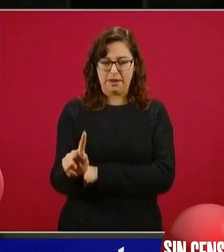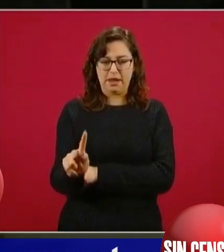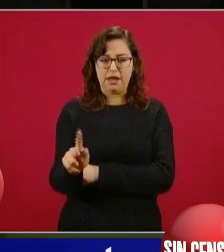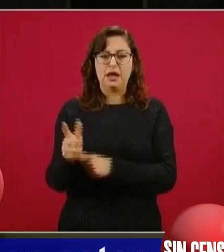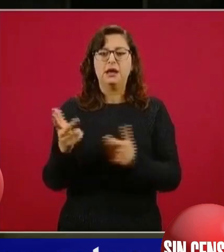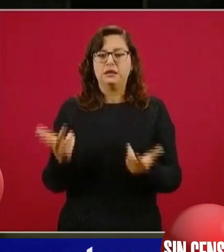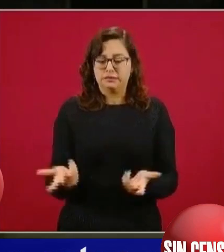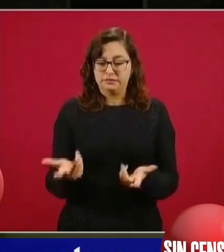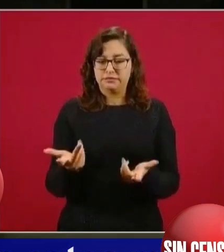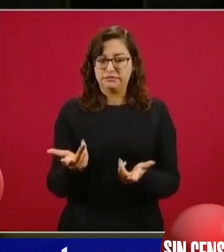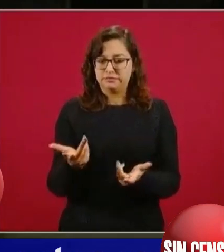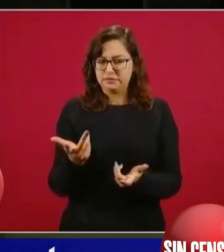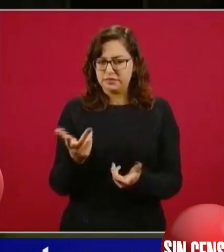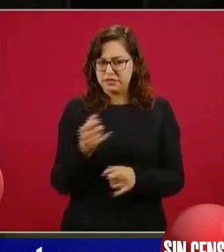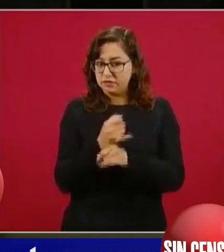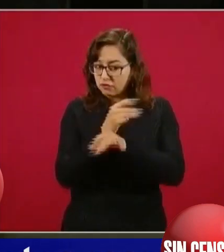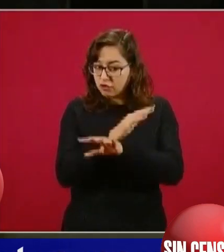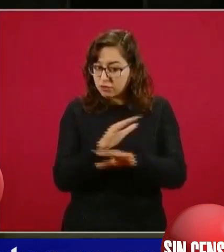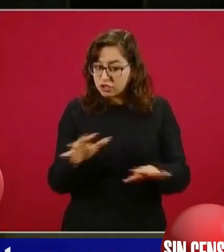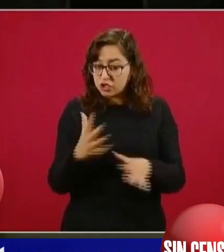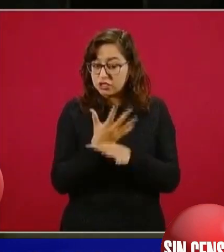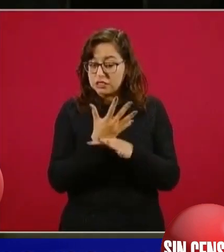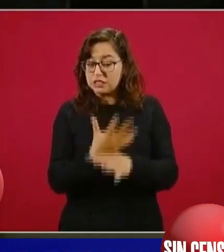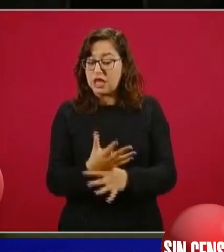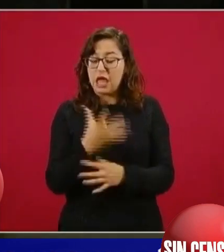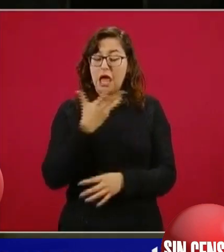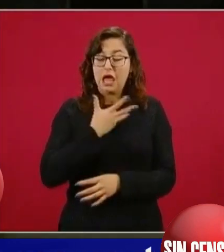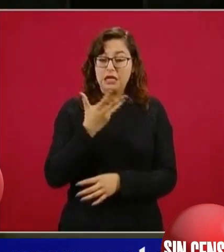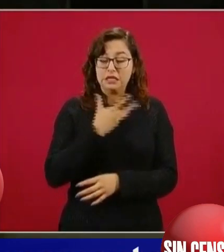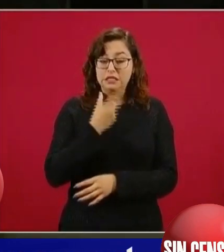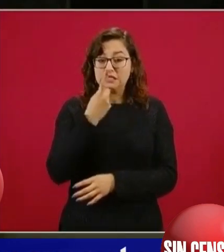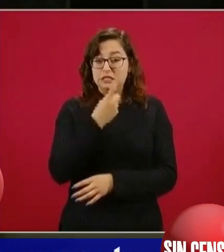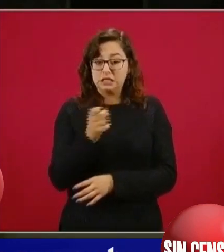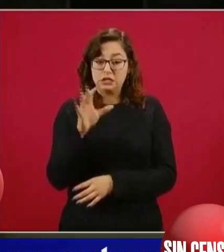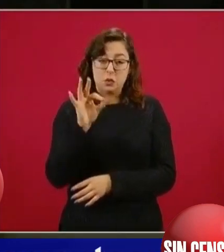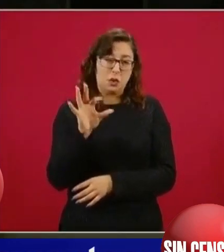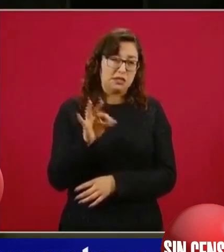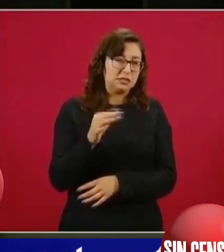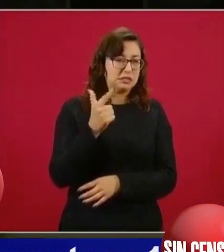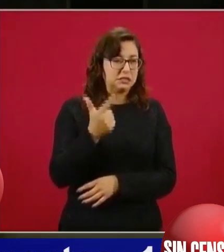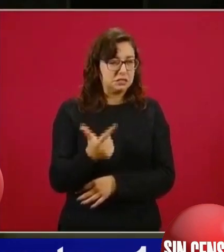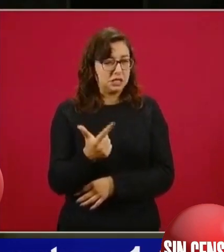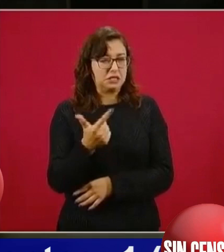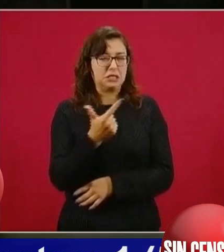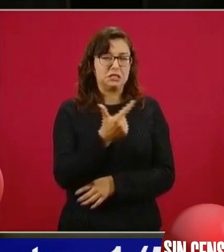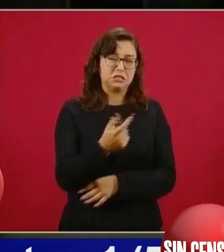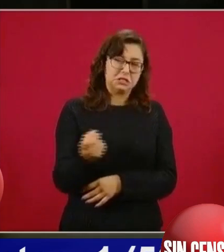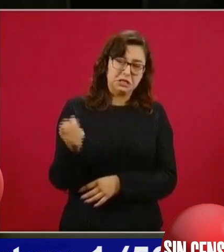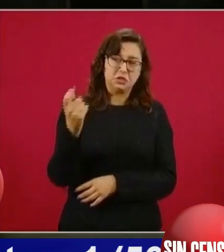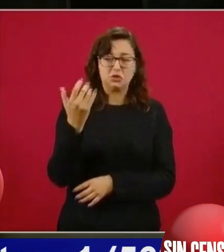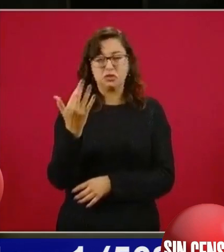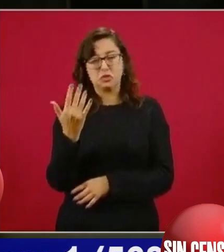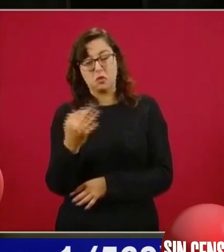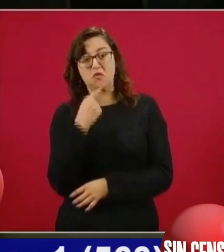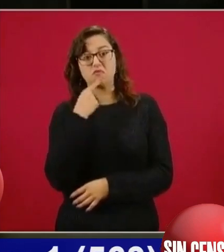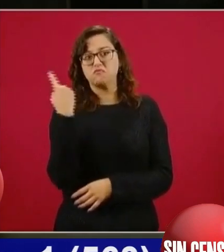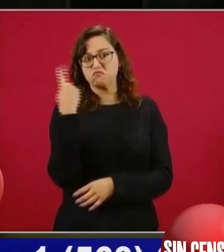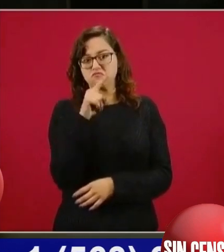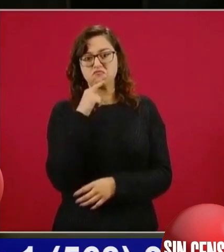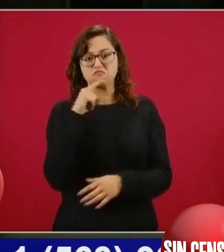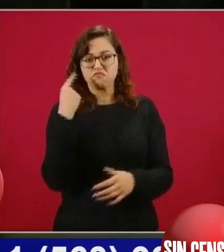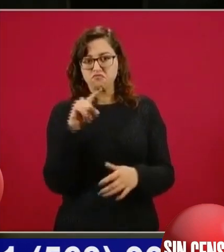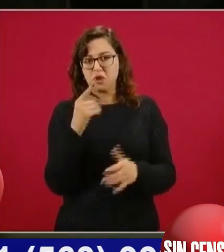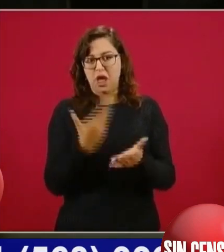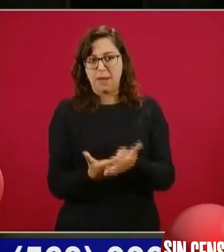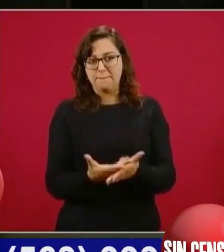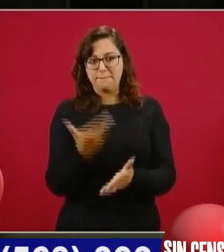tienen 147 o 150 denuncias o amparos por incumplimiento en lo